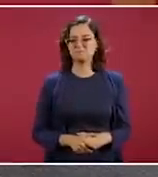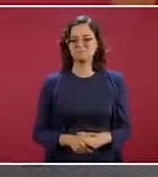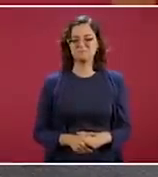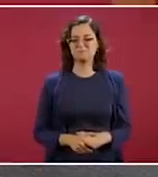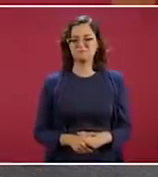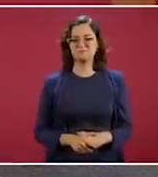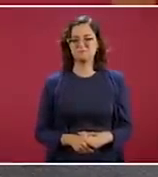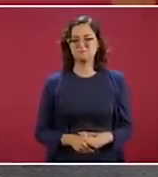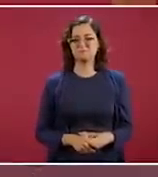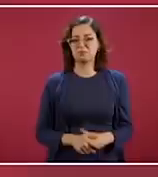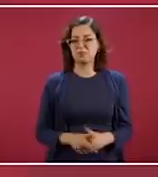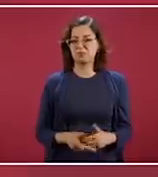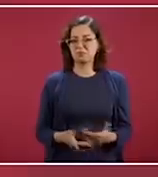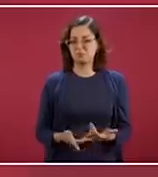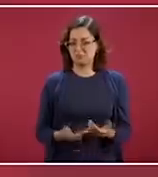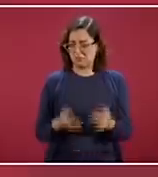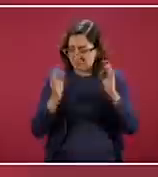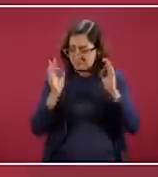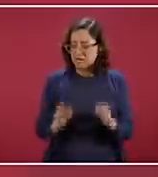la constante,